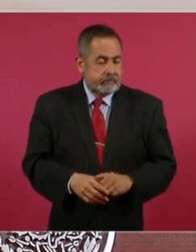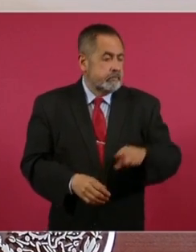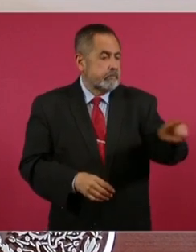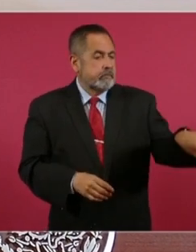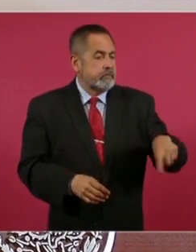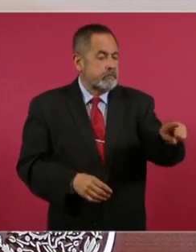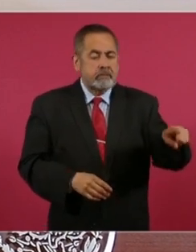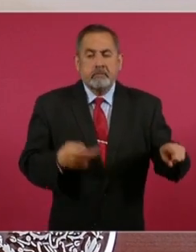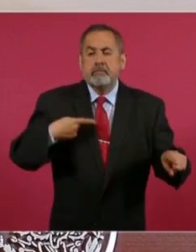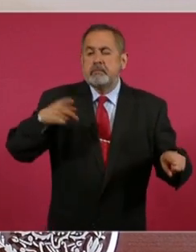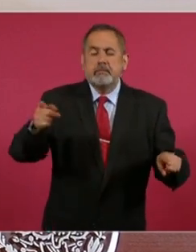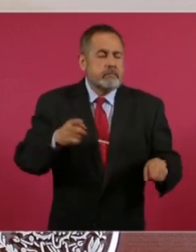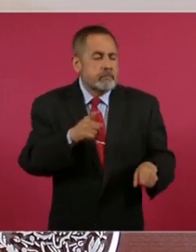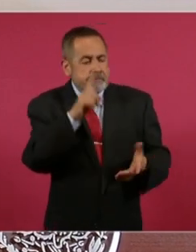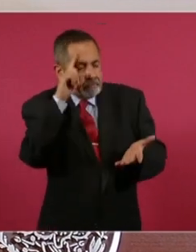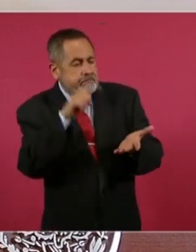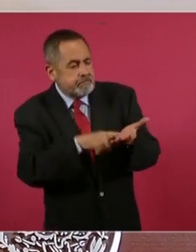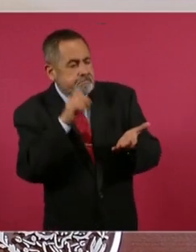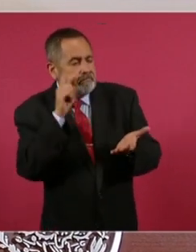credibilidad